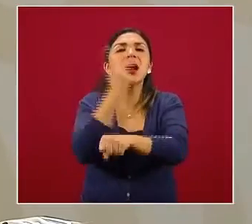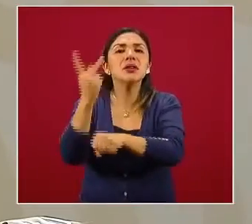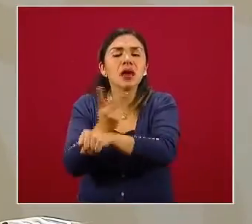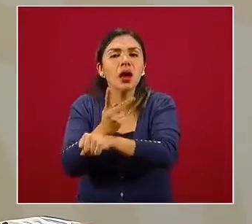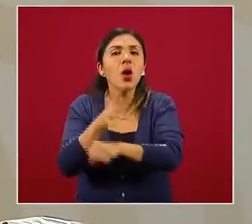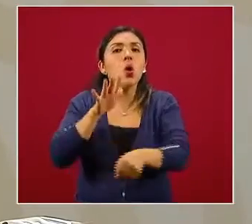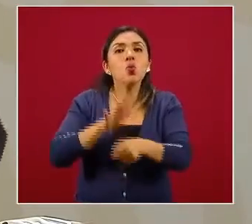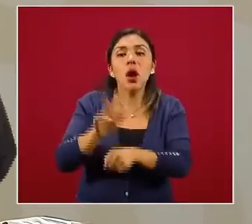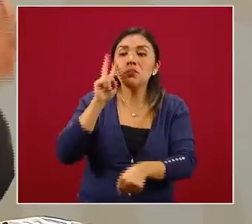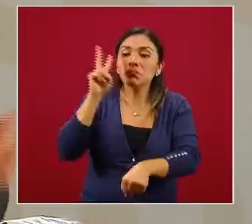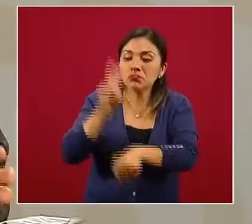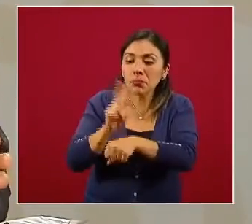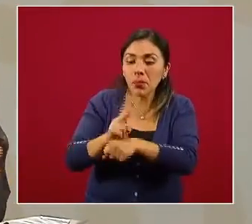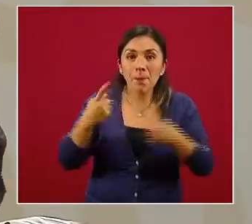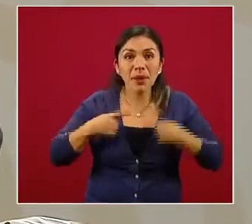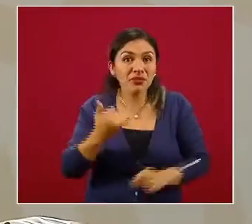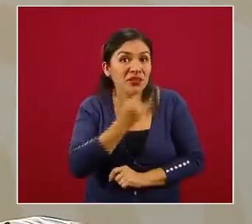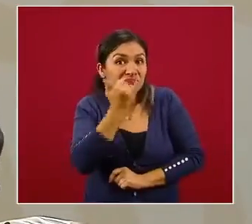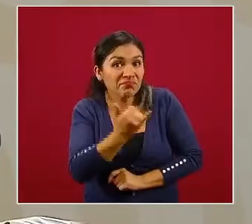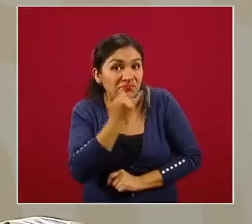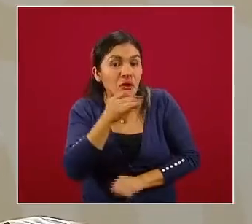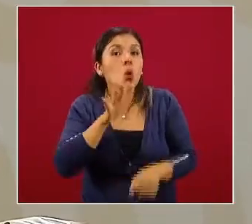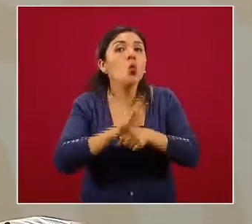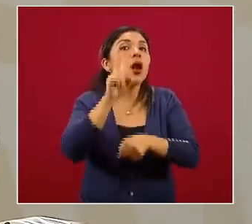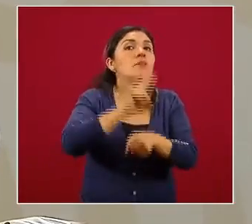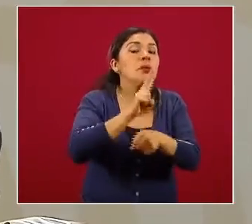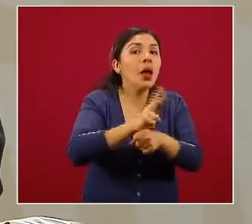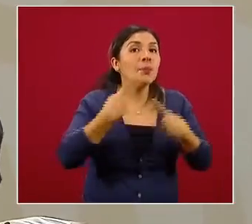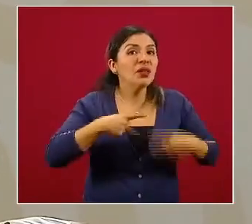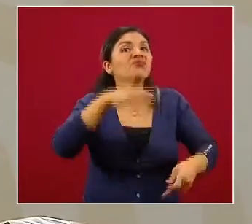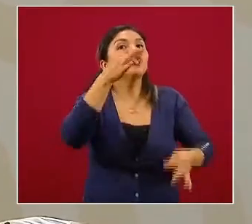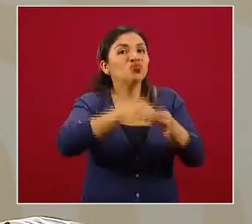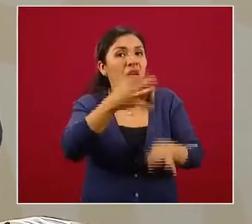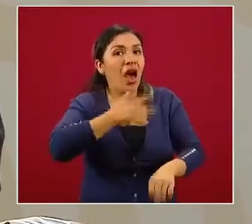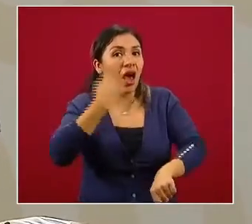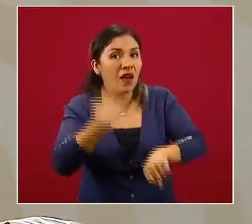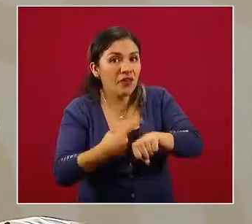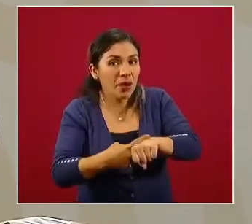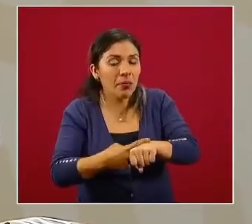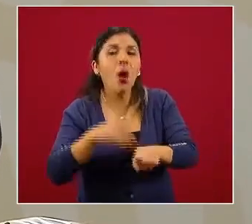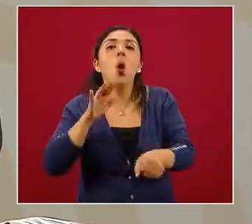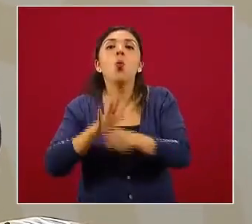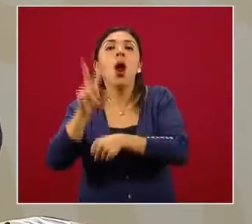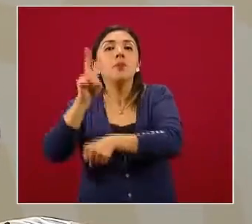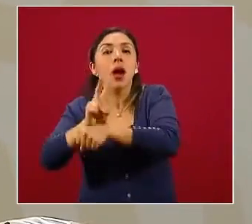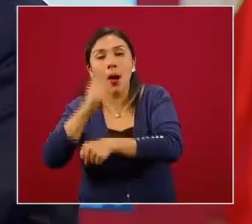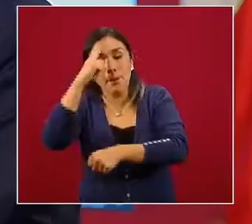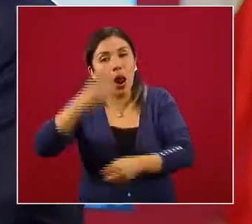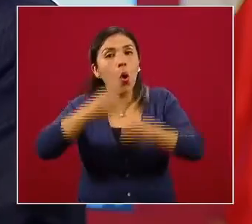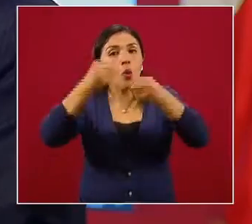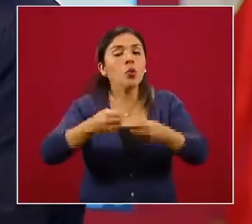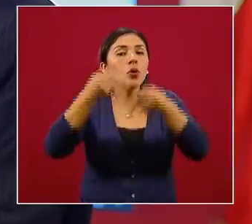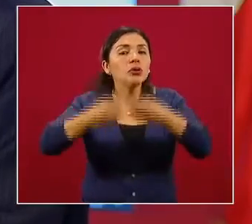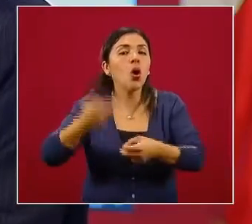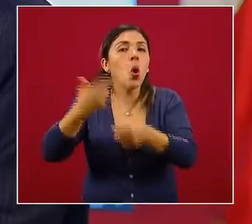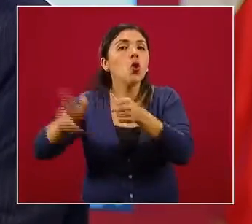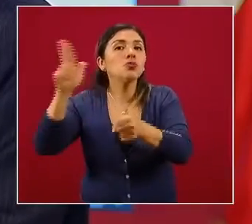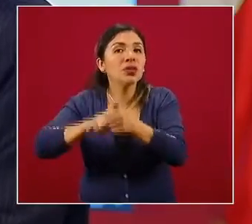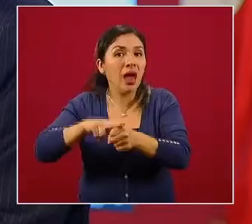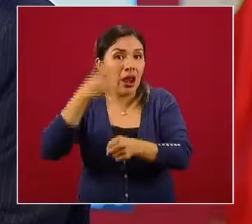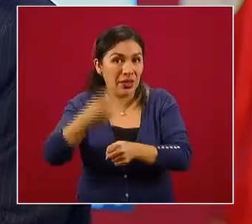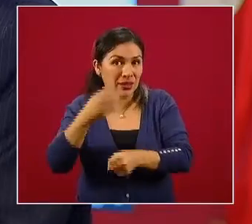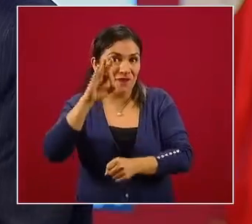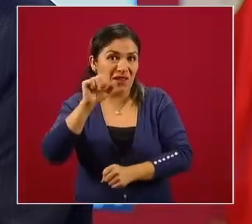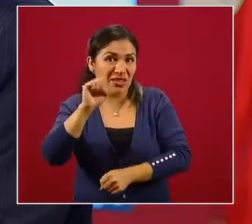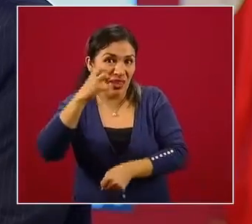casos sospechosos y casos confirmados, cuál es la vigilancia de ocupación hospitalaria, que es el énfasis de la fase